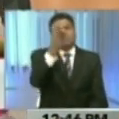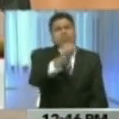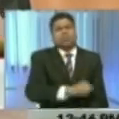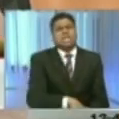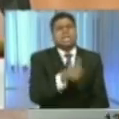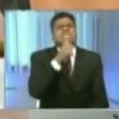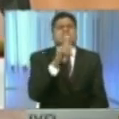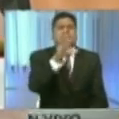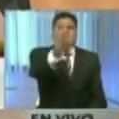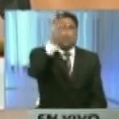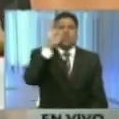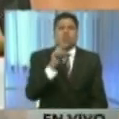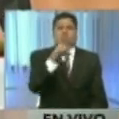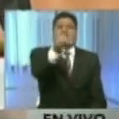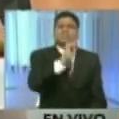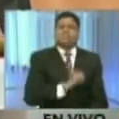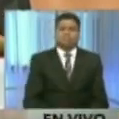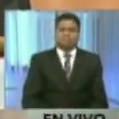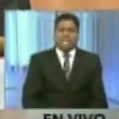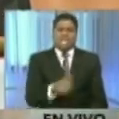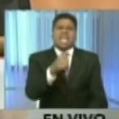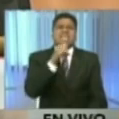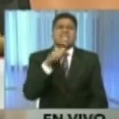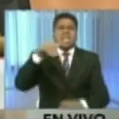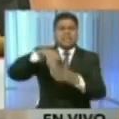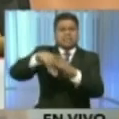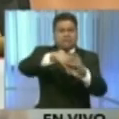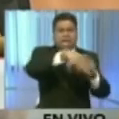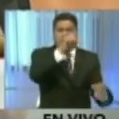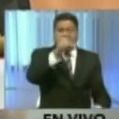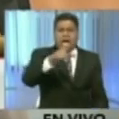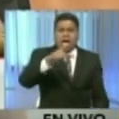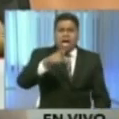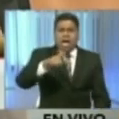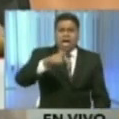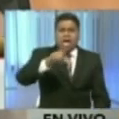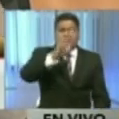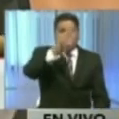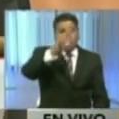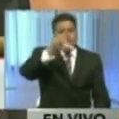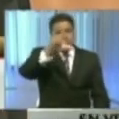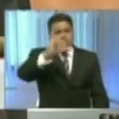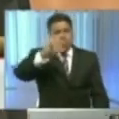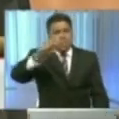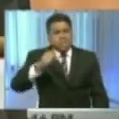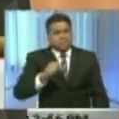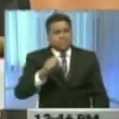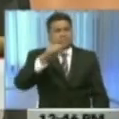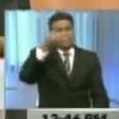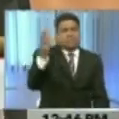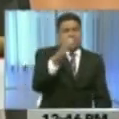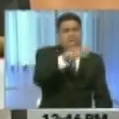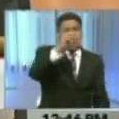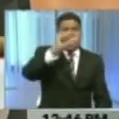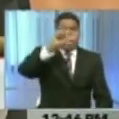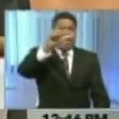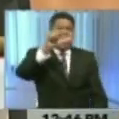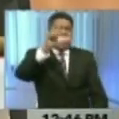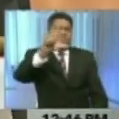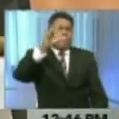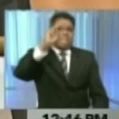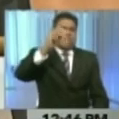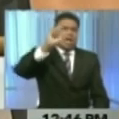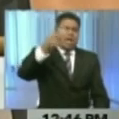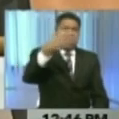te eligió a ti? Usted, señor Almagro, es secretario general de una organización. Usted es un funcionario que